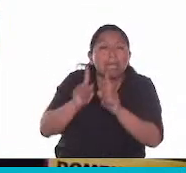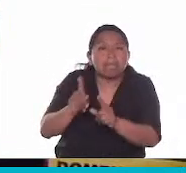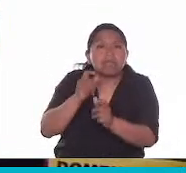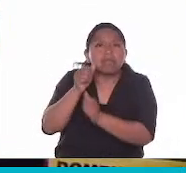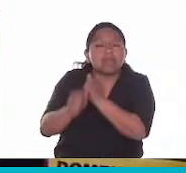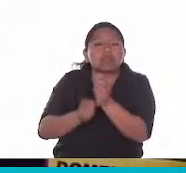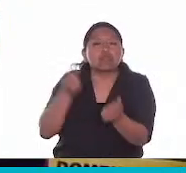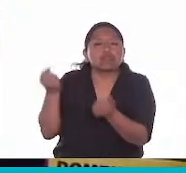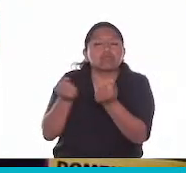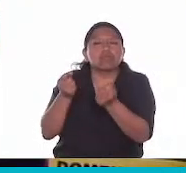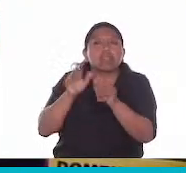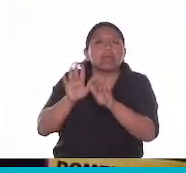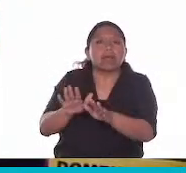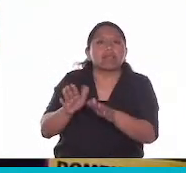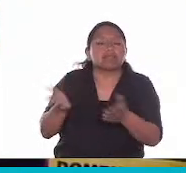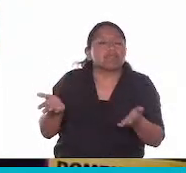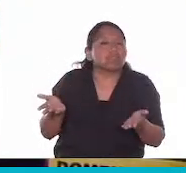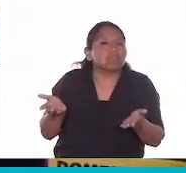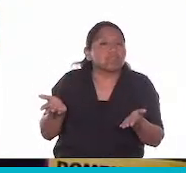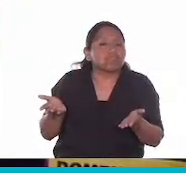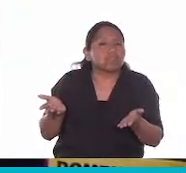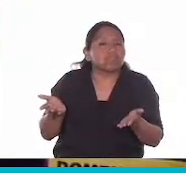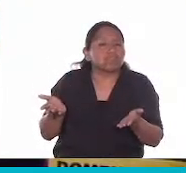la que está parando